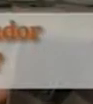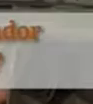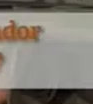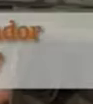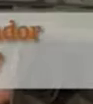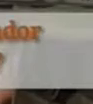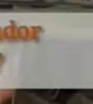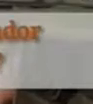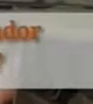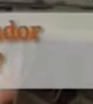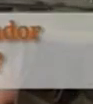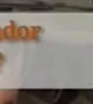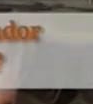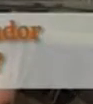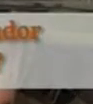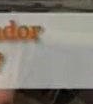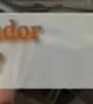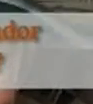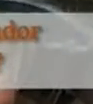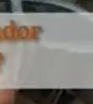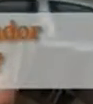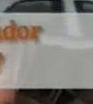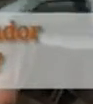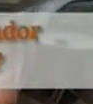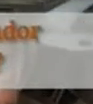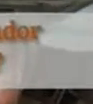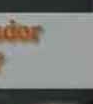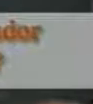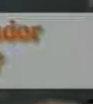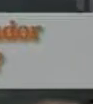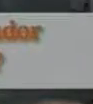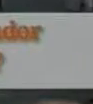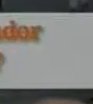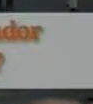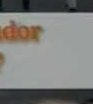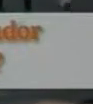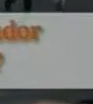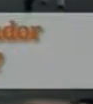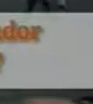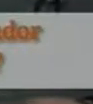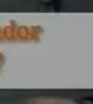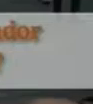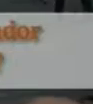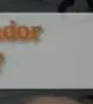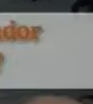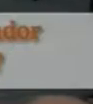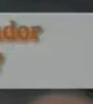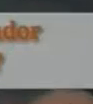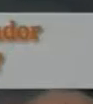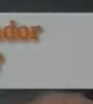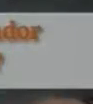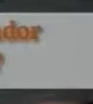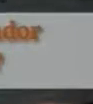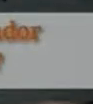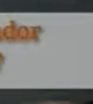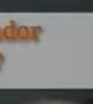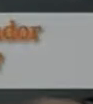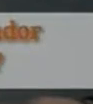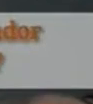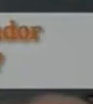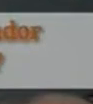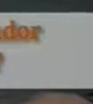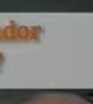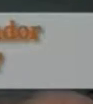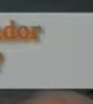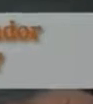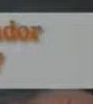nos afecta a nosotros como ecuatorianos, entonces es malo que saquen el dinero de acá. Censurar lo que hacen ciertas